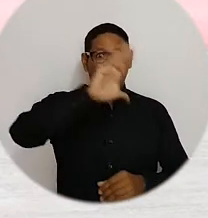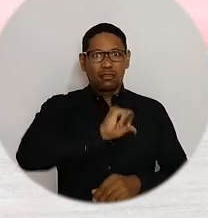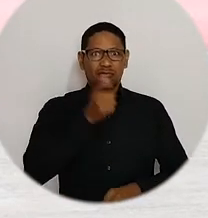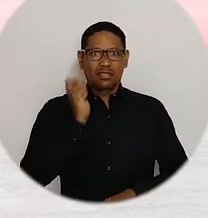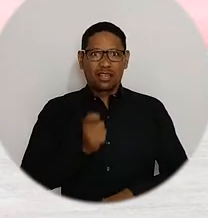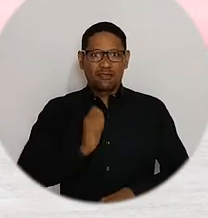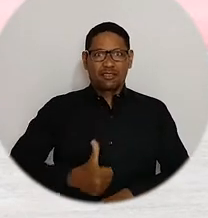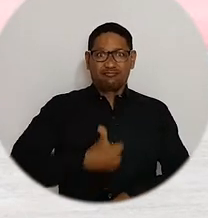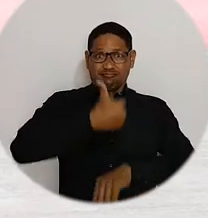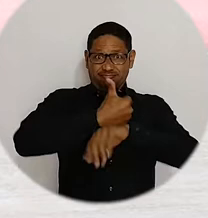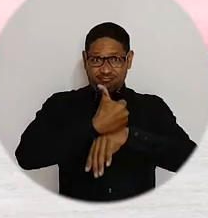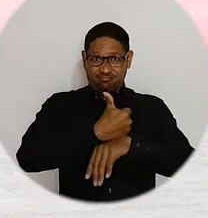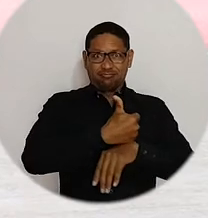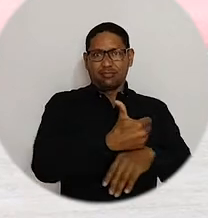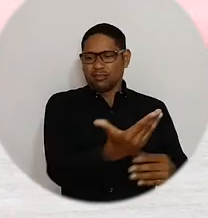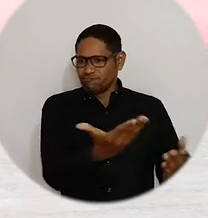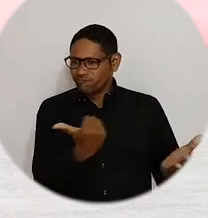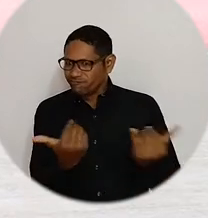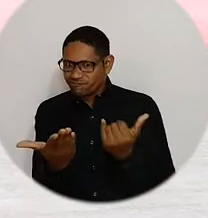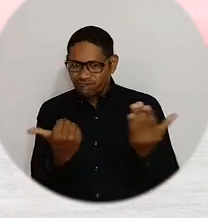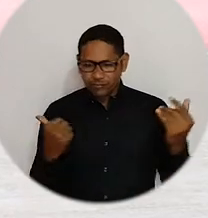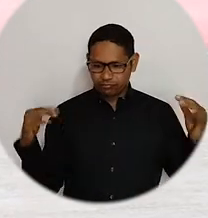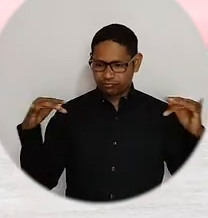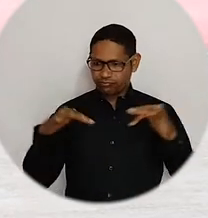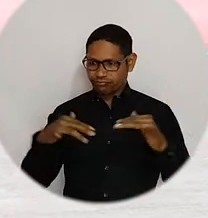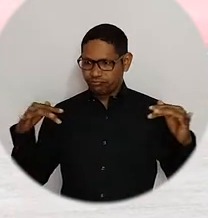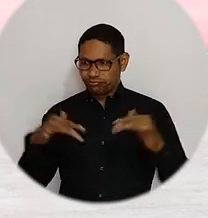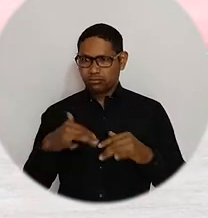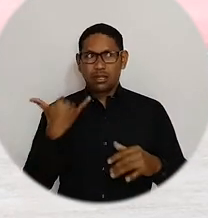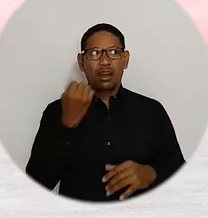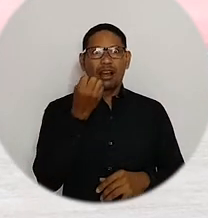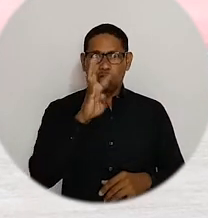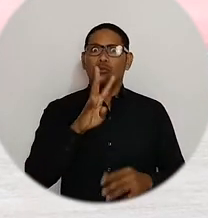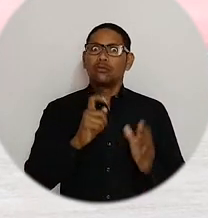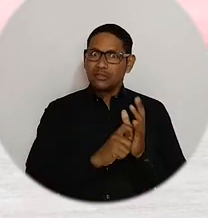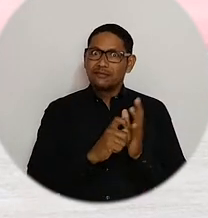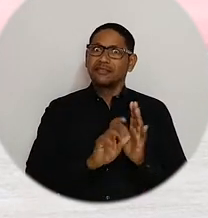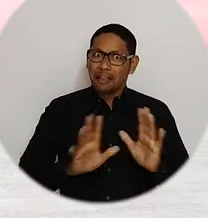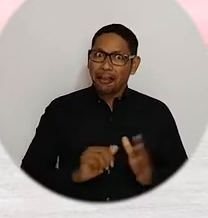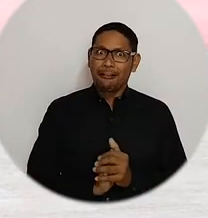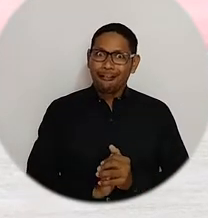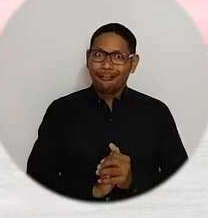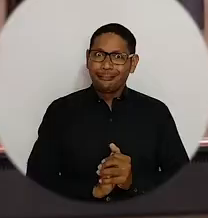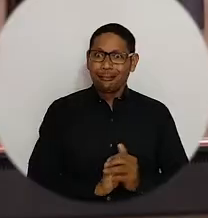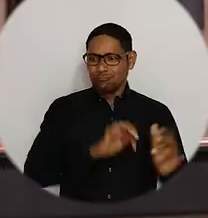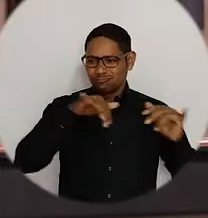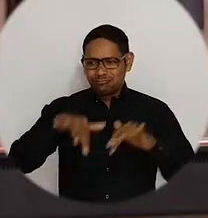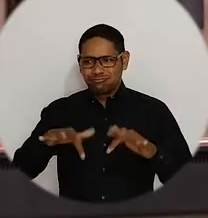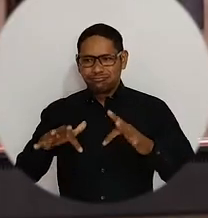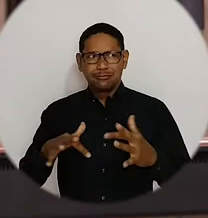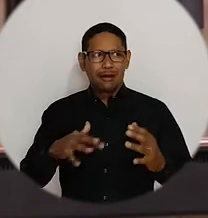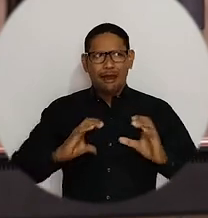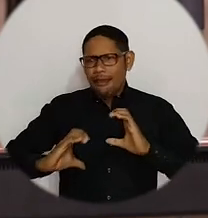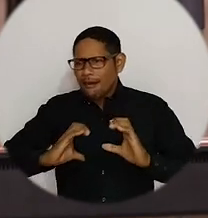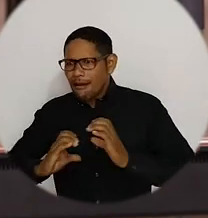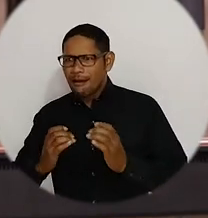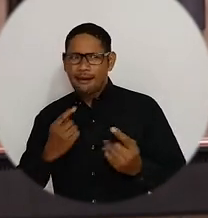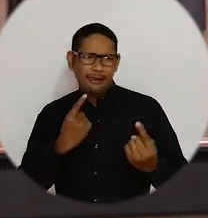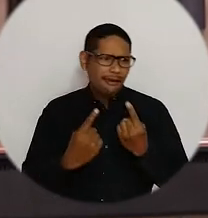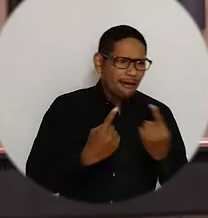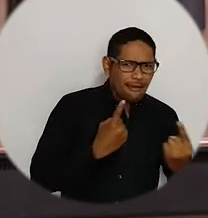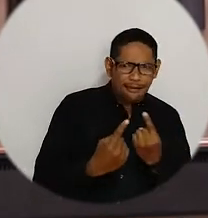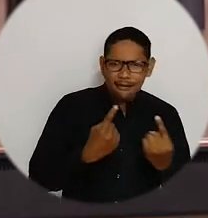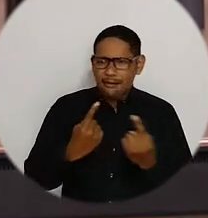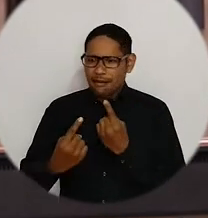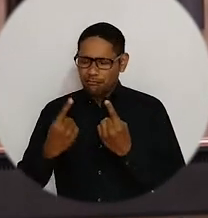Encuentro Nacional de Decanos organizado con la Asociación Colombiana de Facultades de Derecho en su versión número 14, donde interactuamos,